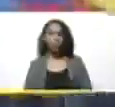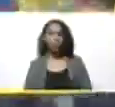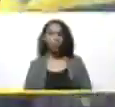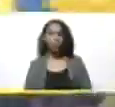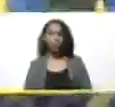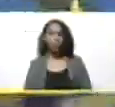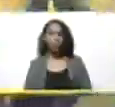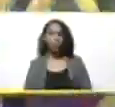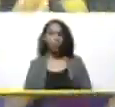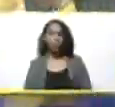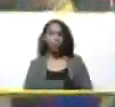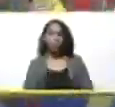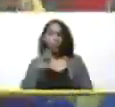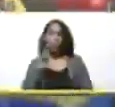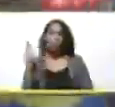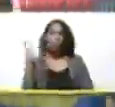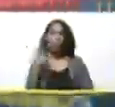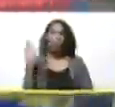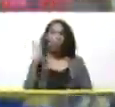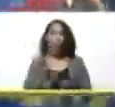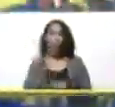No volverán.